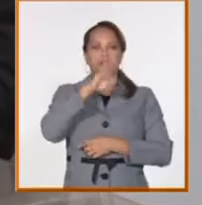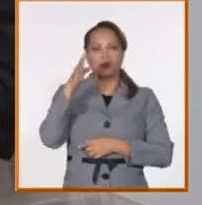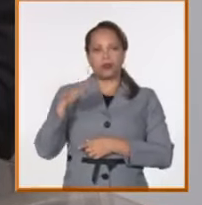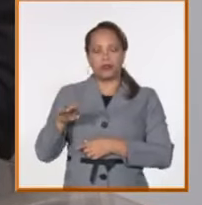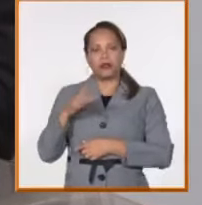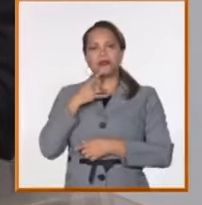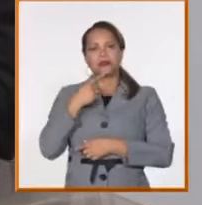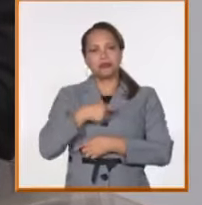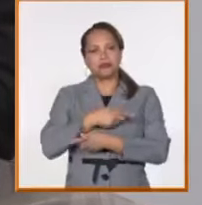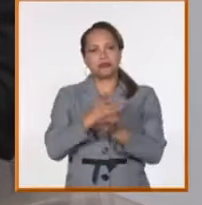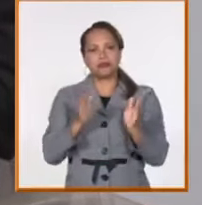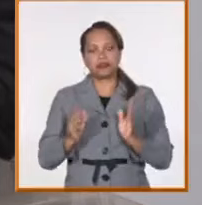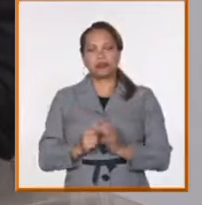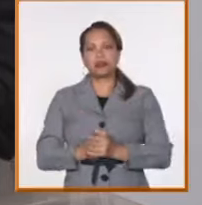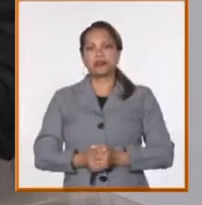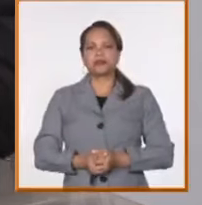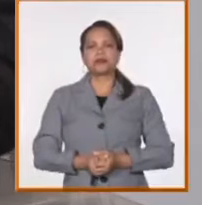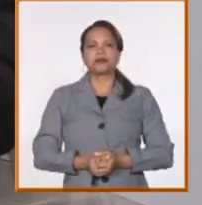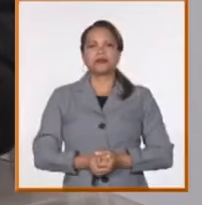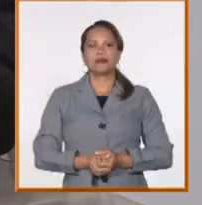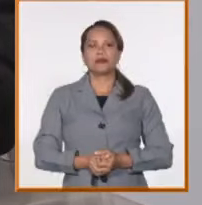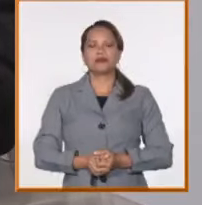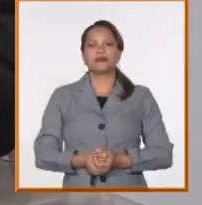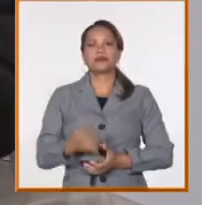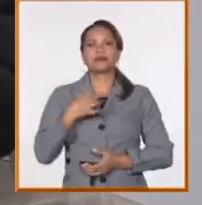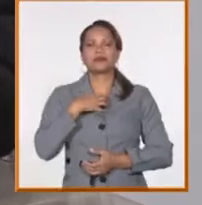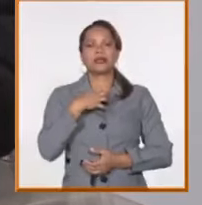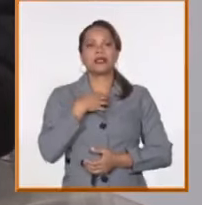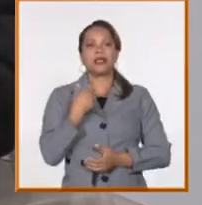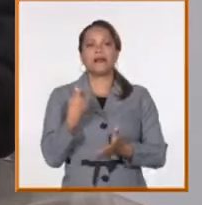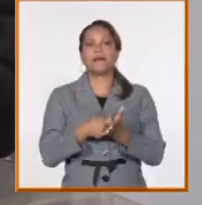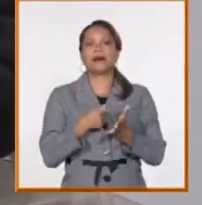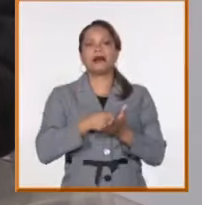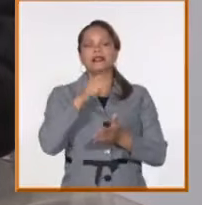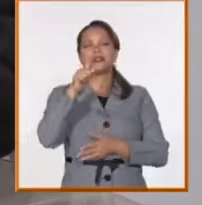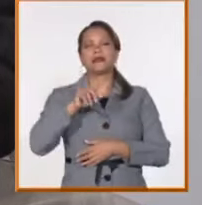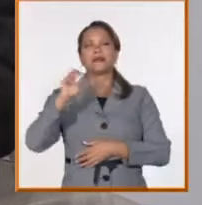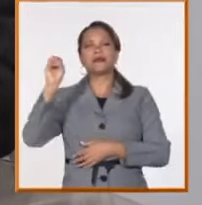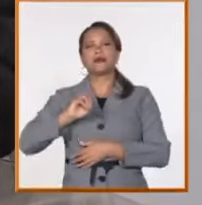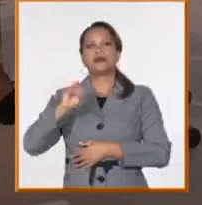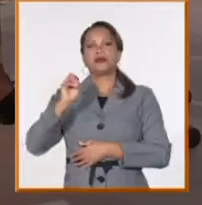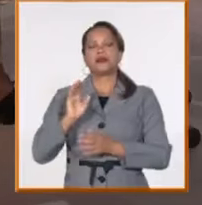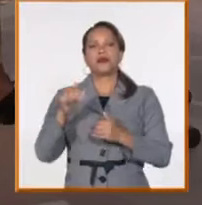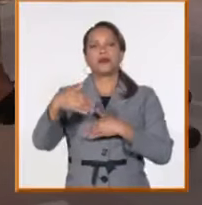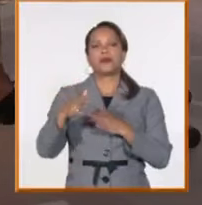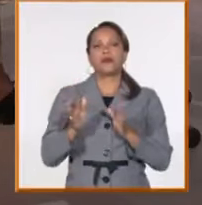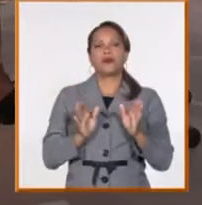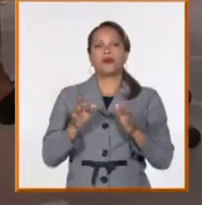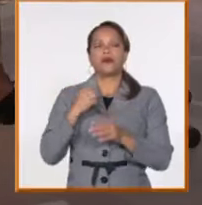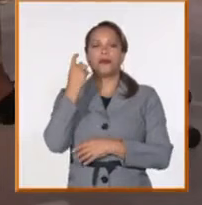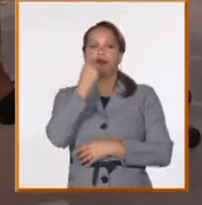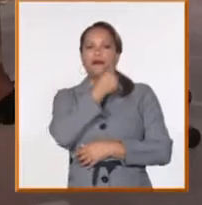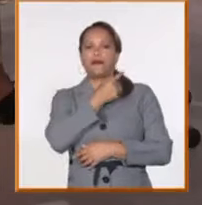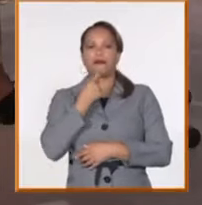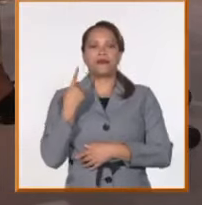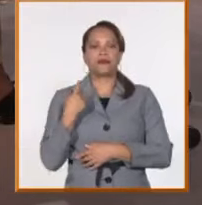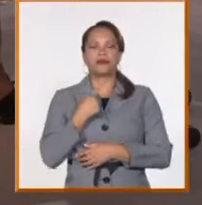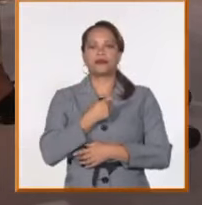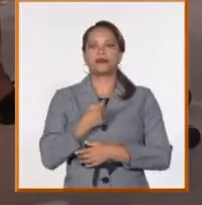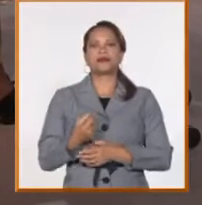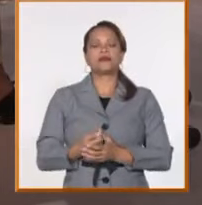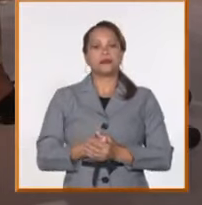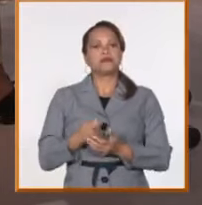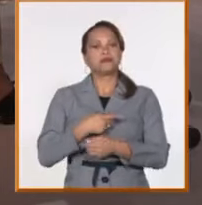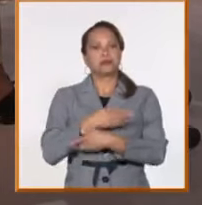un nivel de satisfacción para eso tenemos logramos financiar el 100% del módulo de de perfumería o sea ese se va a